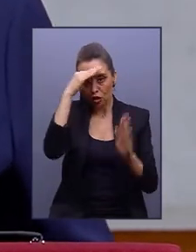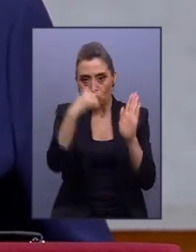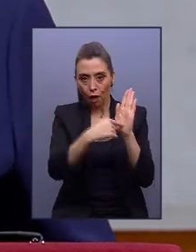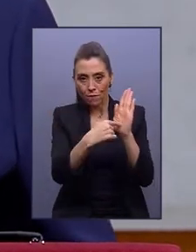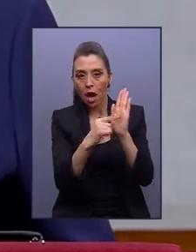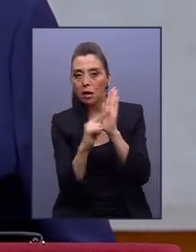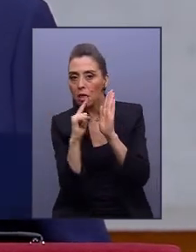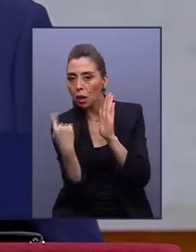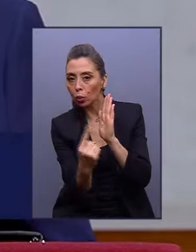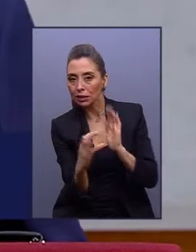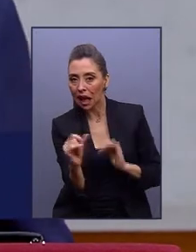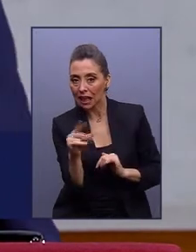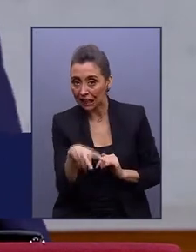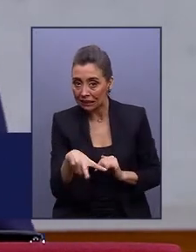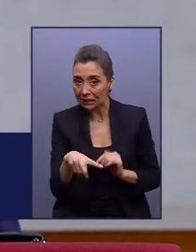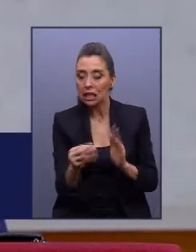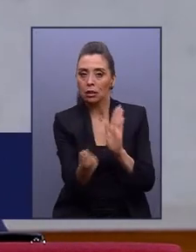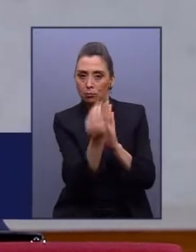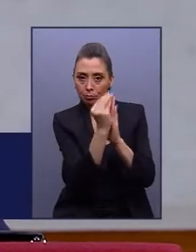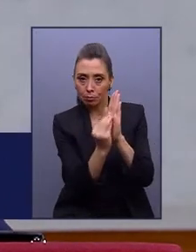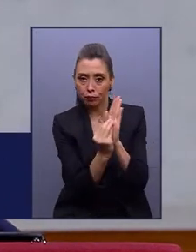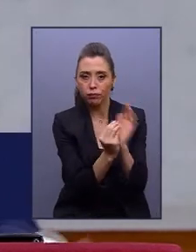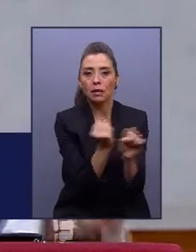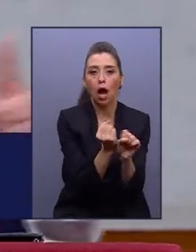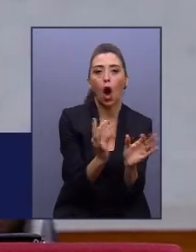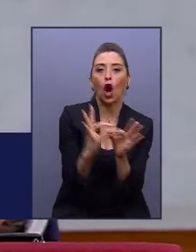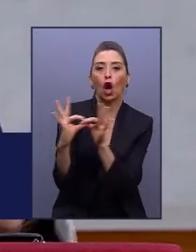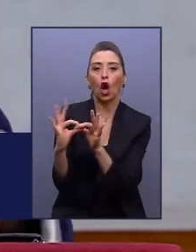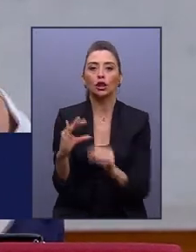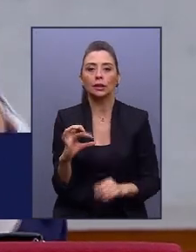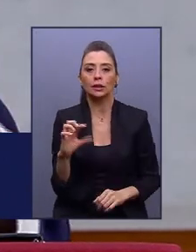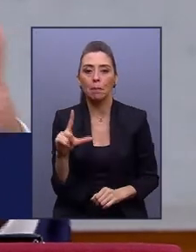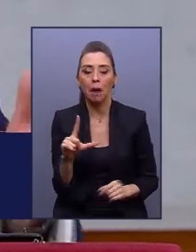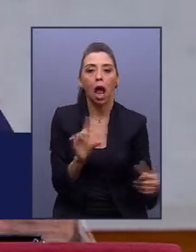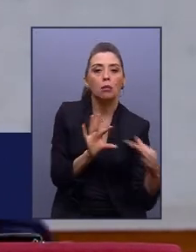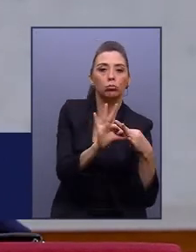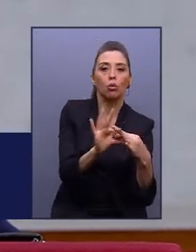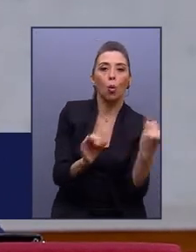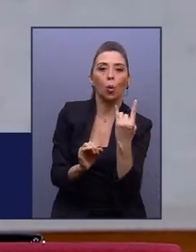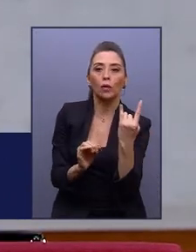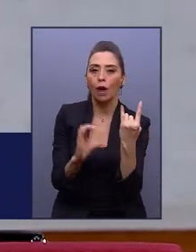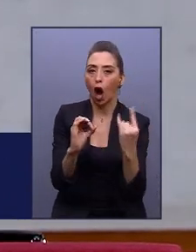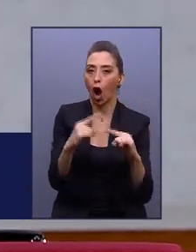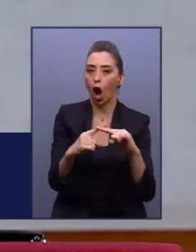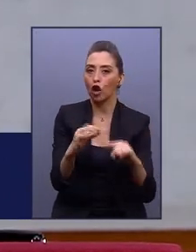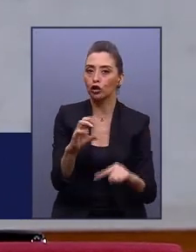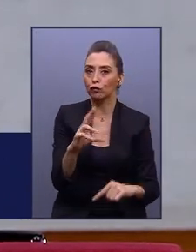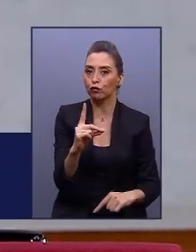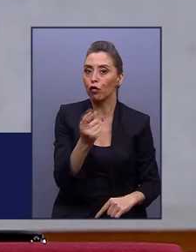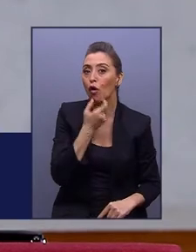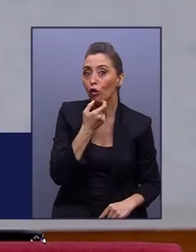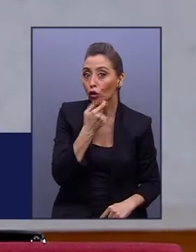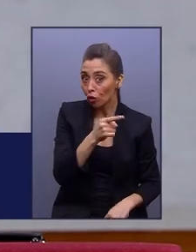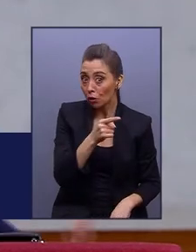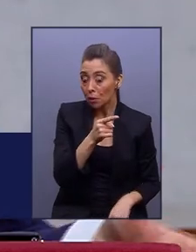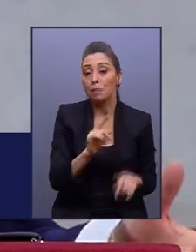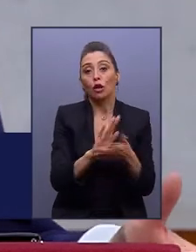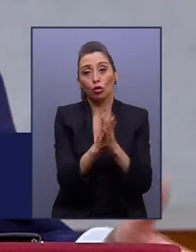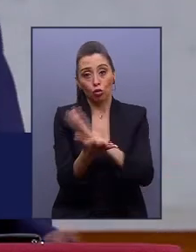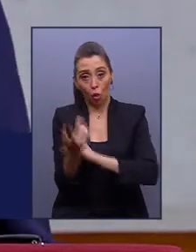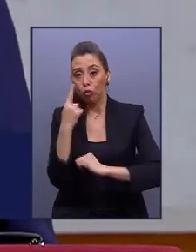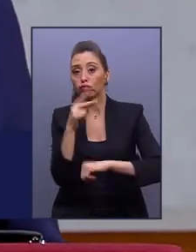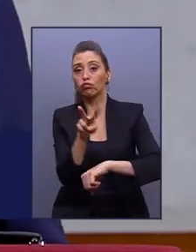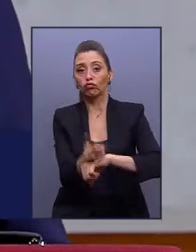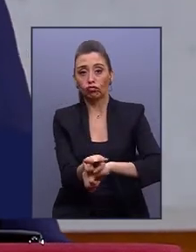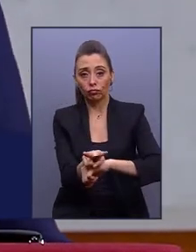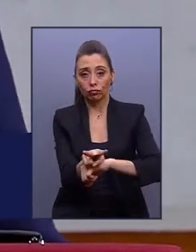prestigio de la encuesta CACEN, trabajando nuevamente con la CEPAL y sumando a la Universidad de Oxford. Y por cierto, algo en lo que todos somos